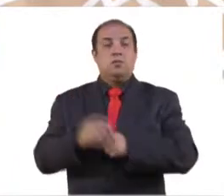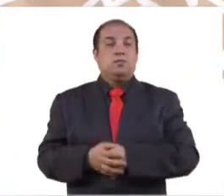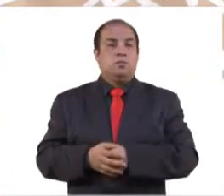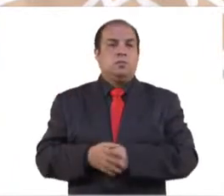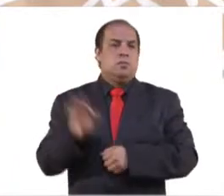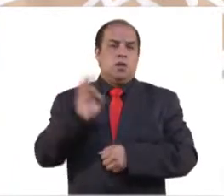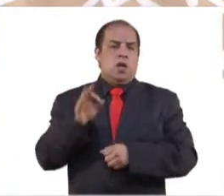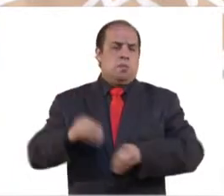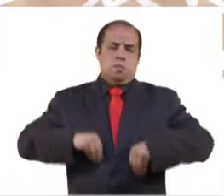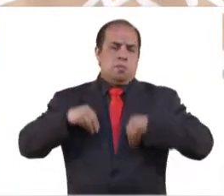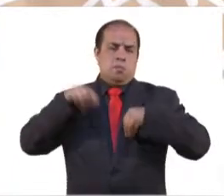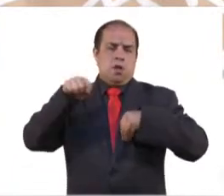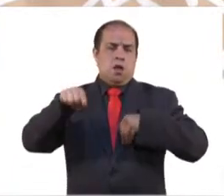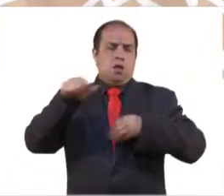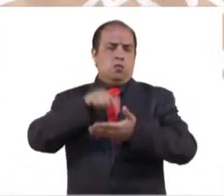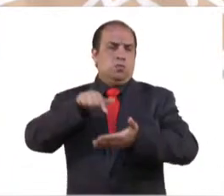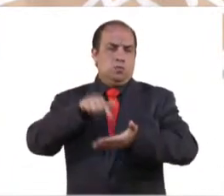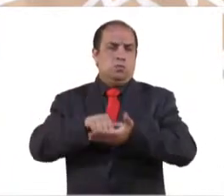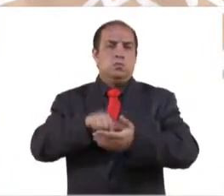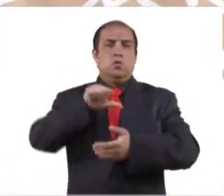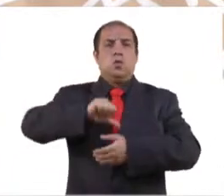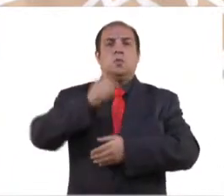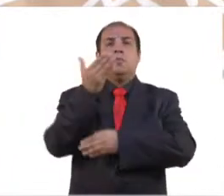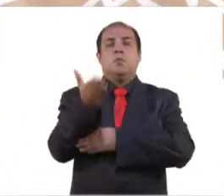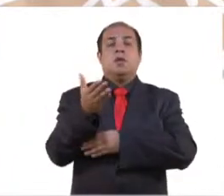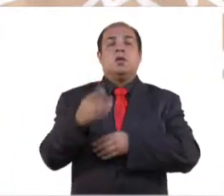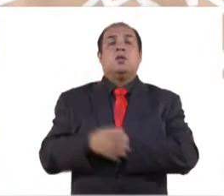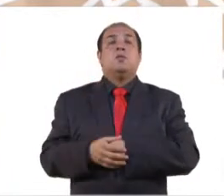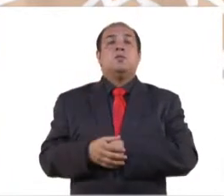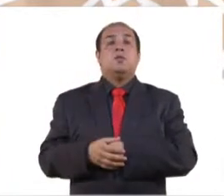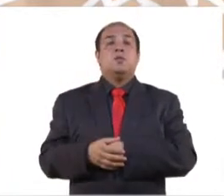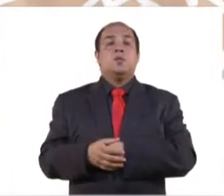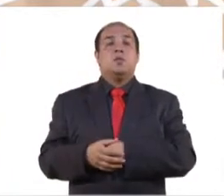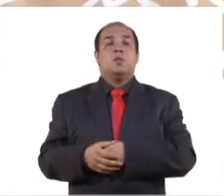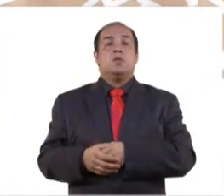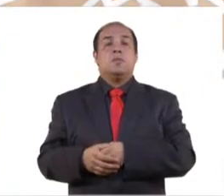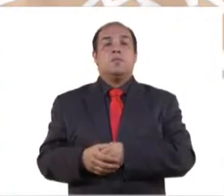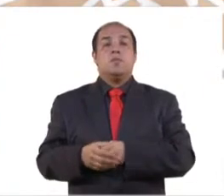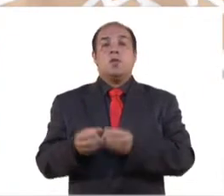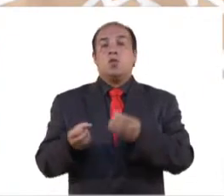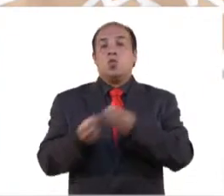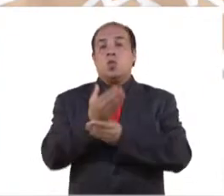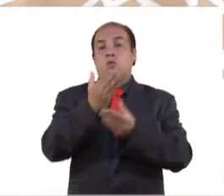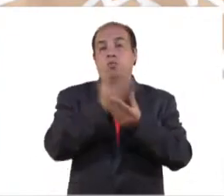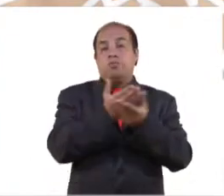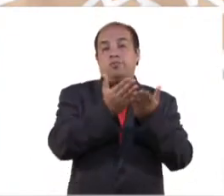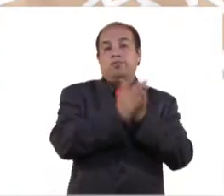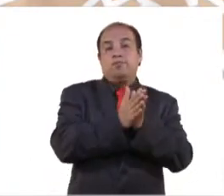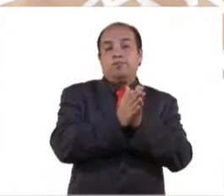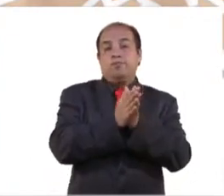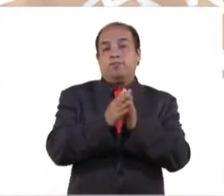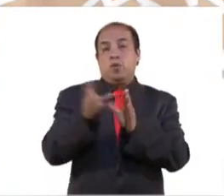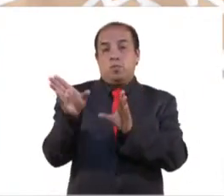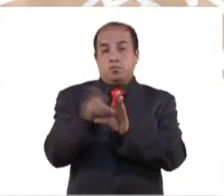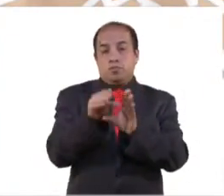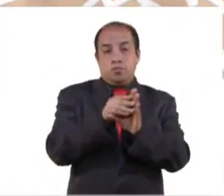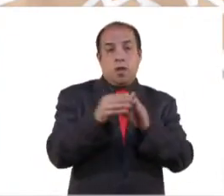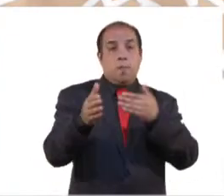vivan allá. Por eso estamos hoy pidiendo la recopilación de los nuevos expedientes para actualizar todo el